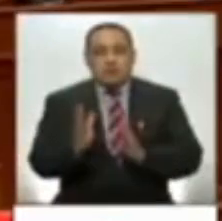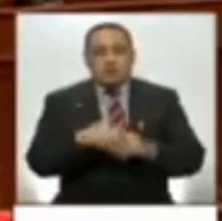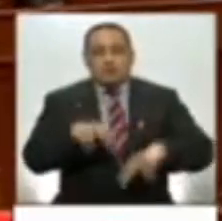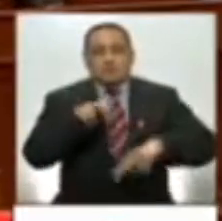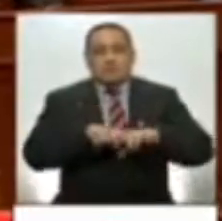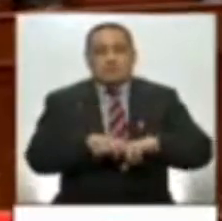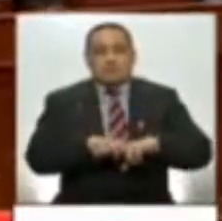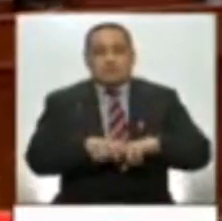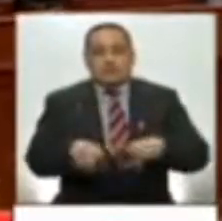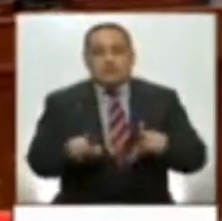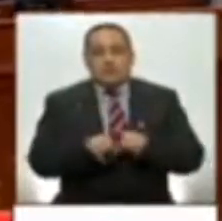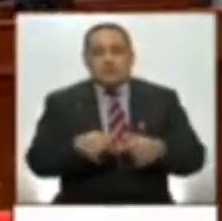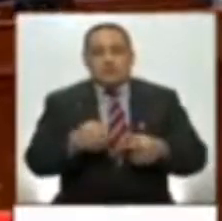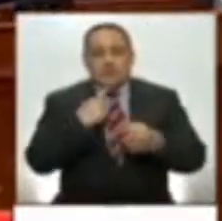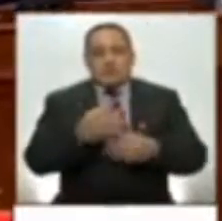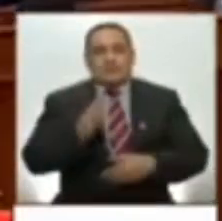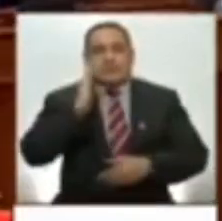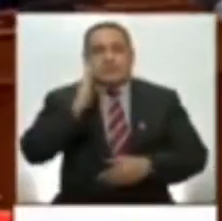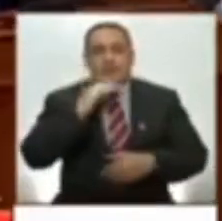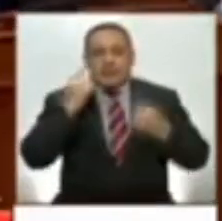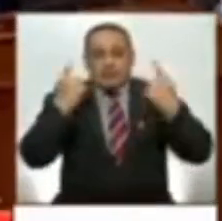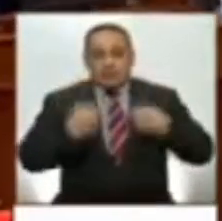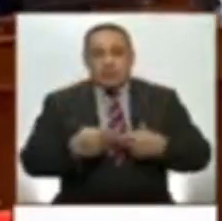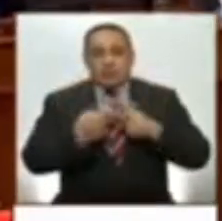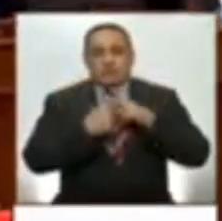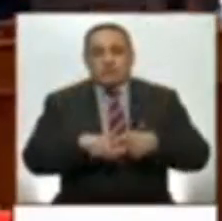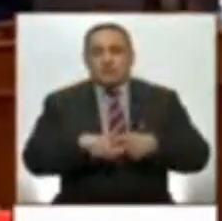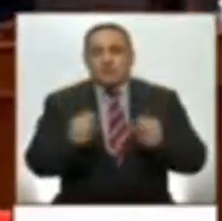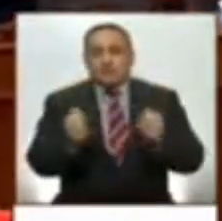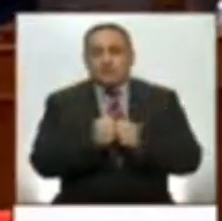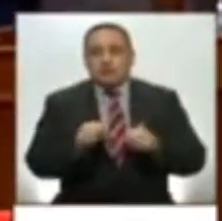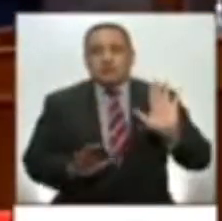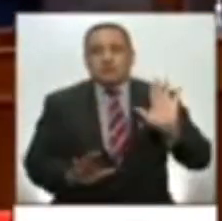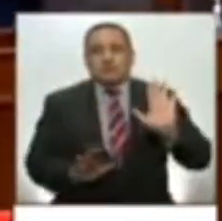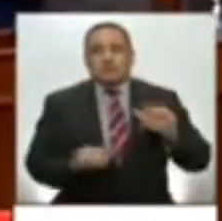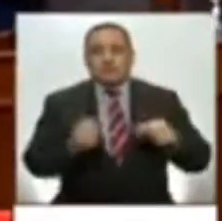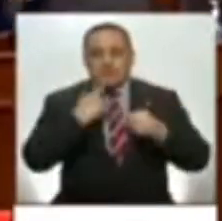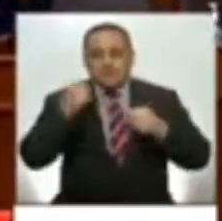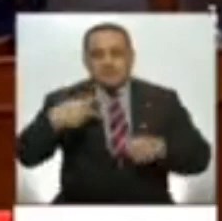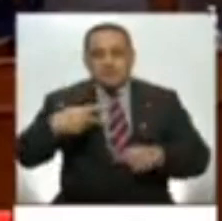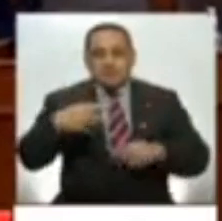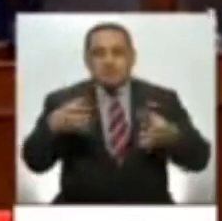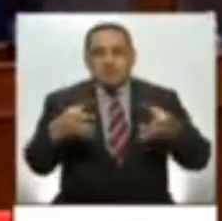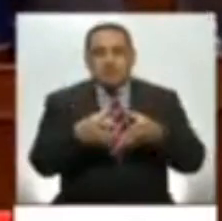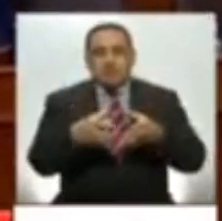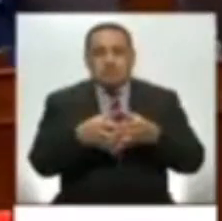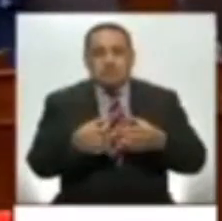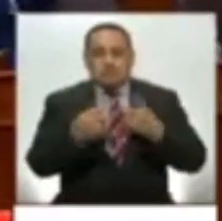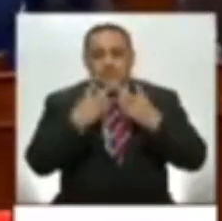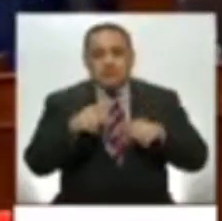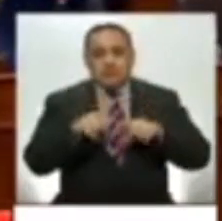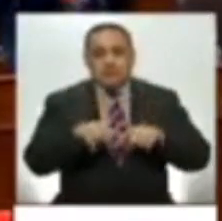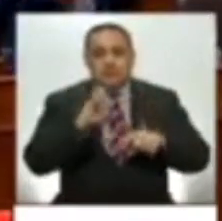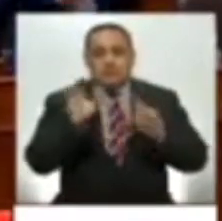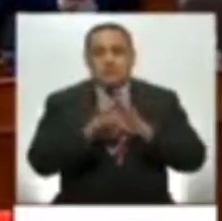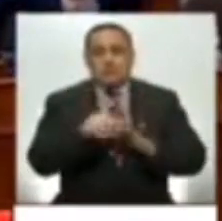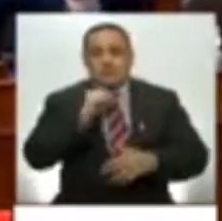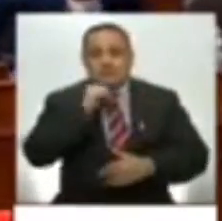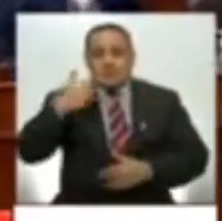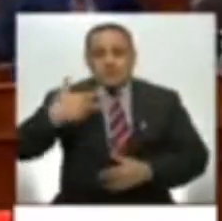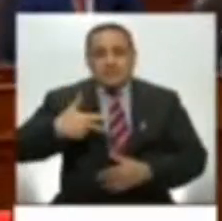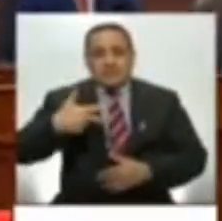toma asiento para dar la indicación y comenzar con esta juramentación de este segundo grupo. Queda pendiente el tercer grupo también,